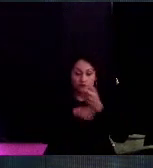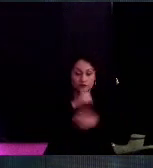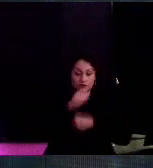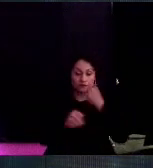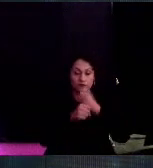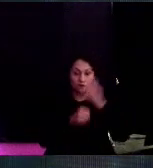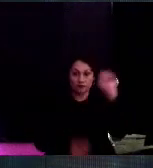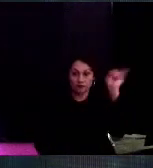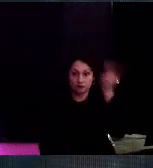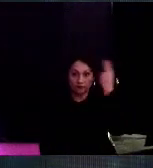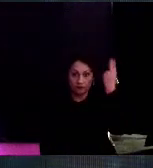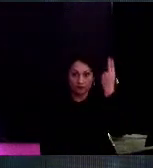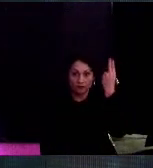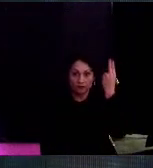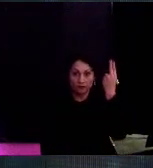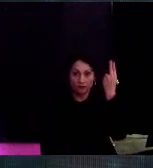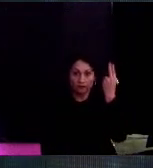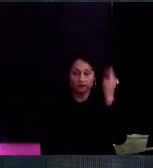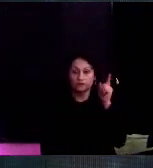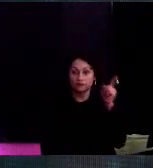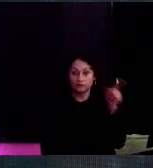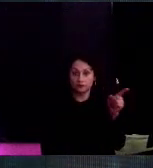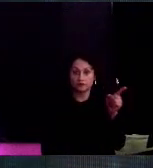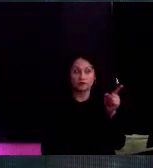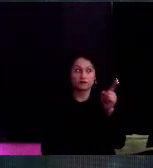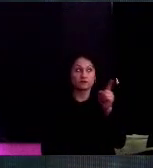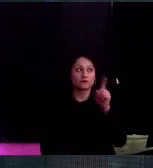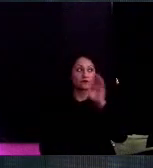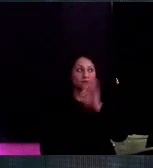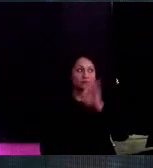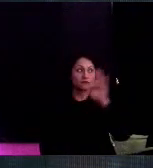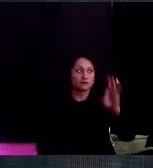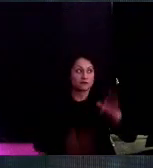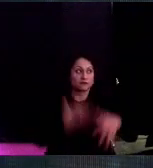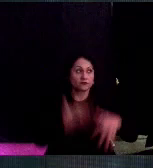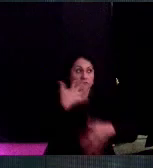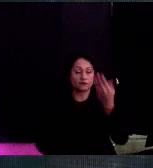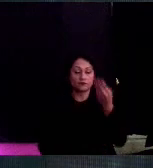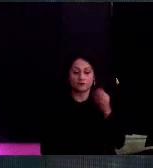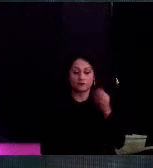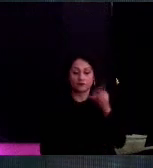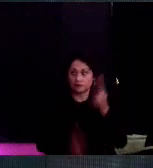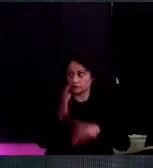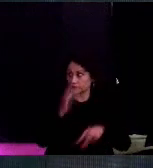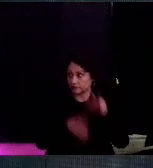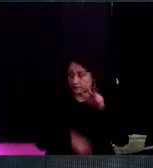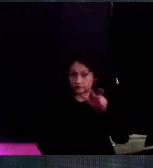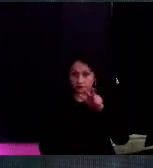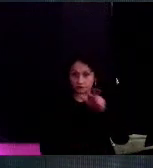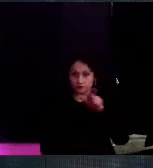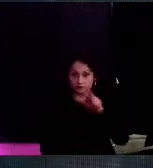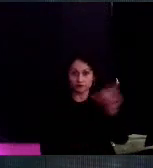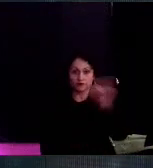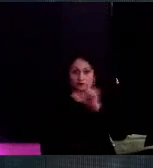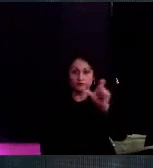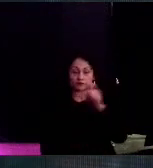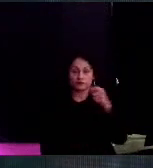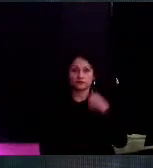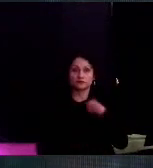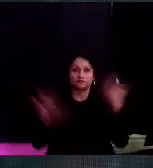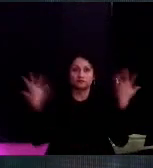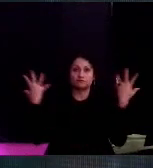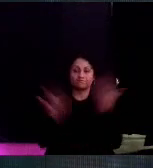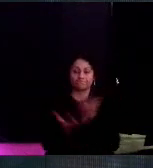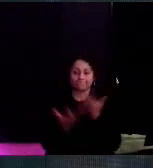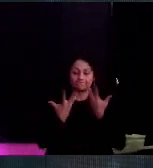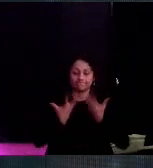especialidad. Fue el 15 de mayo de 2018, cuando recibí la fatal noticia